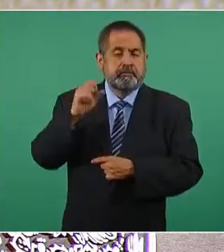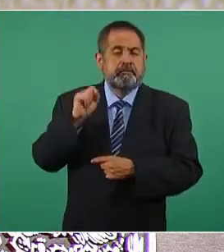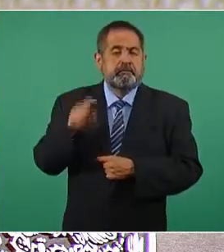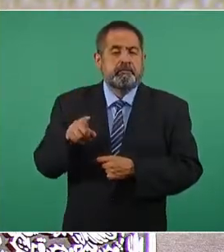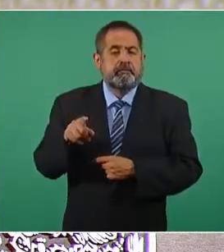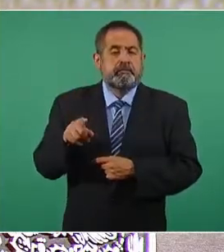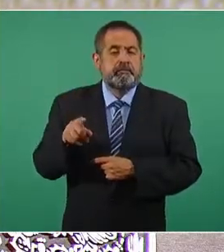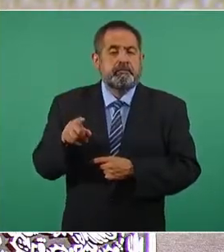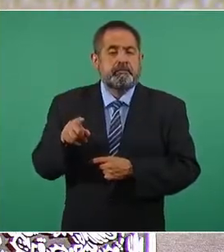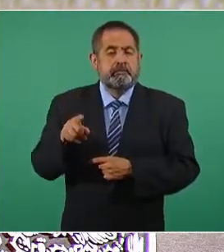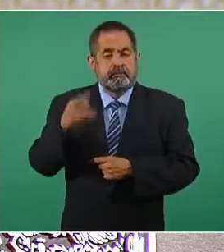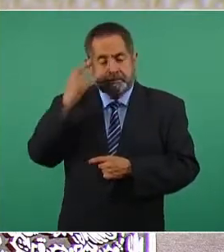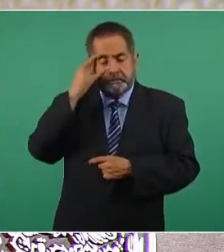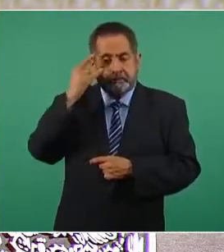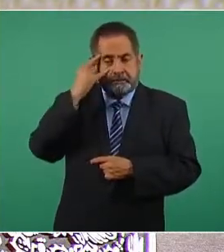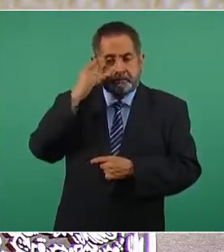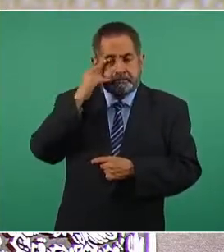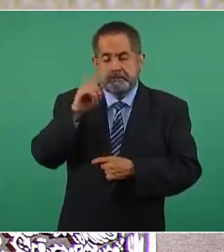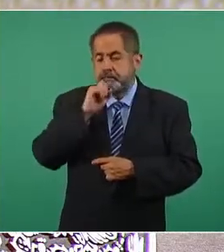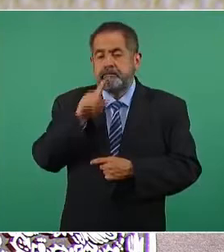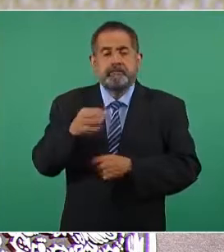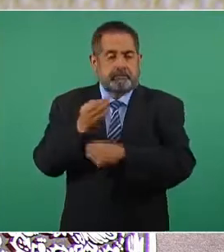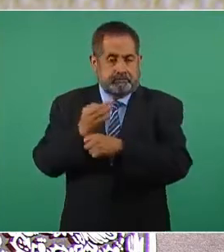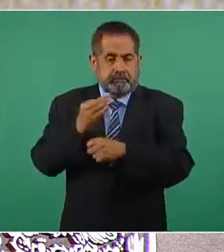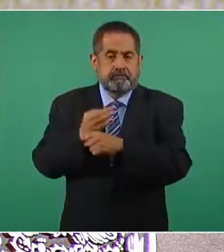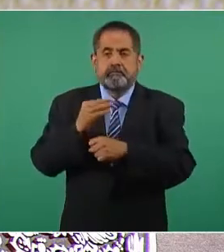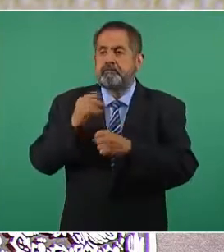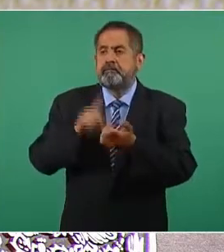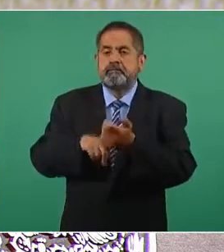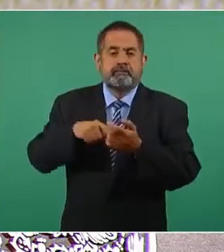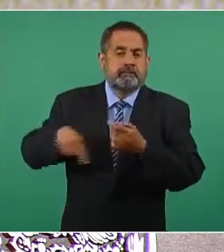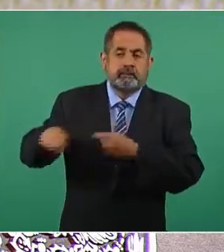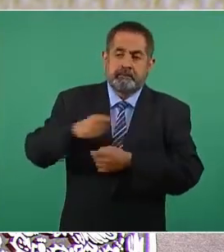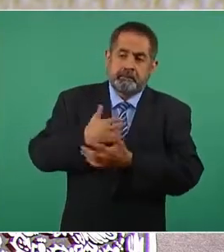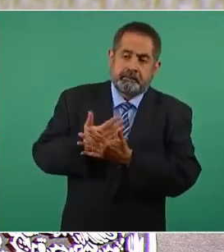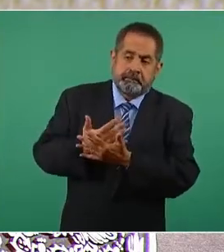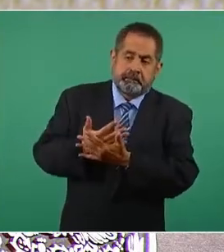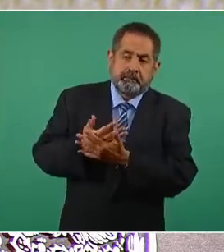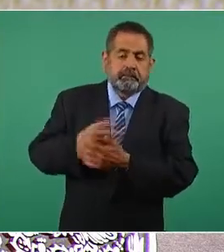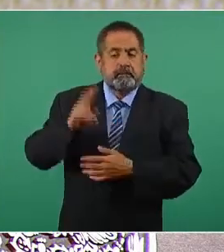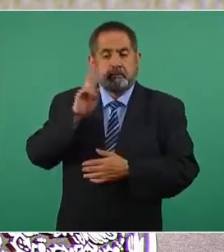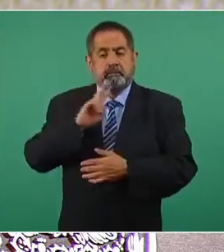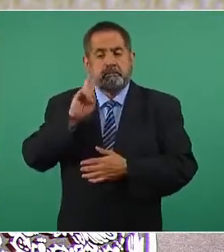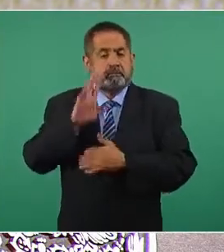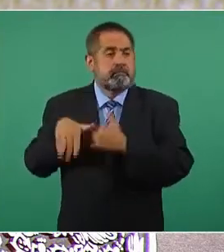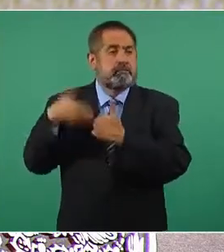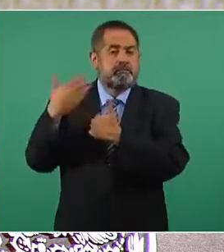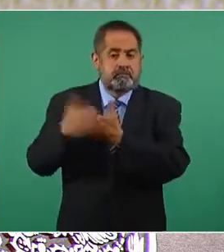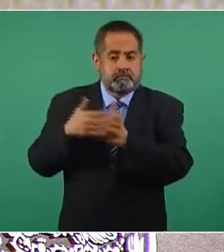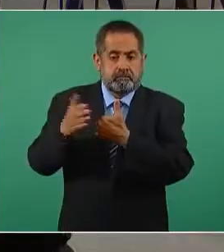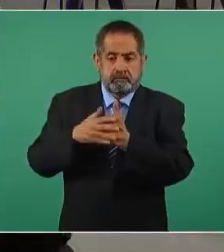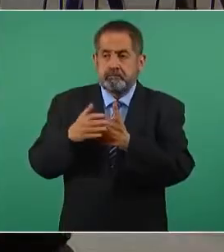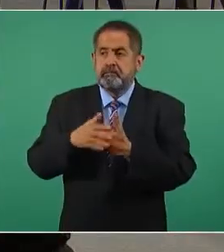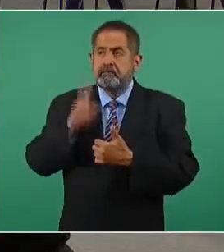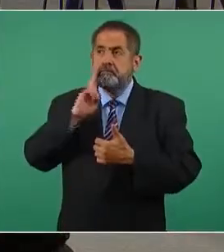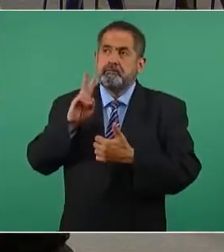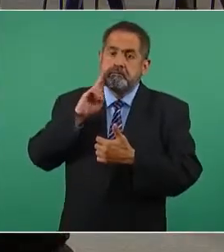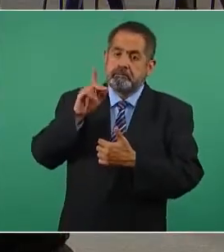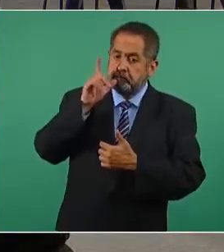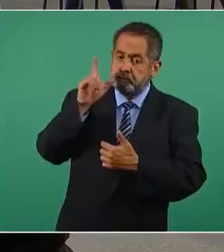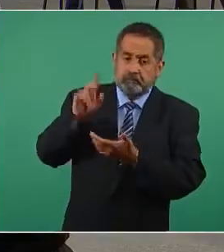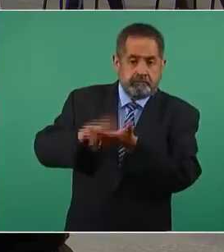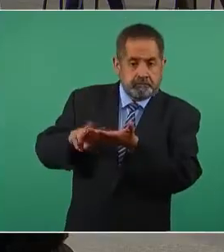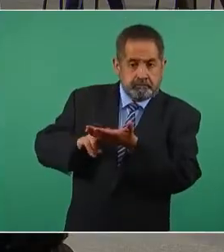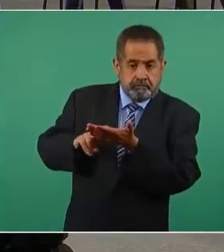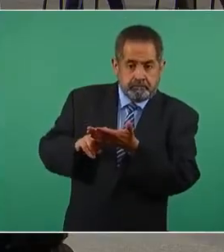es Campeche, que ahorita están precisamente esperando a que nuevamente vuelva a ver, de que ya ahorita ya está y que